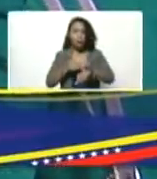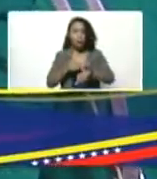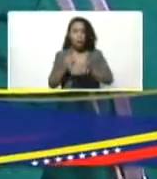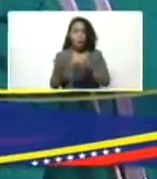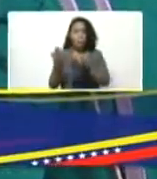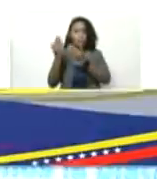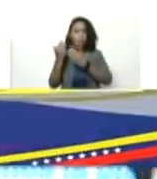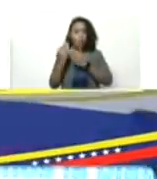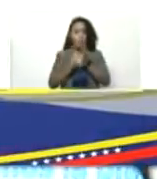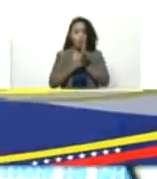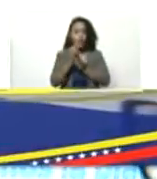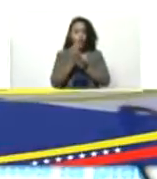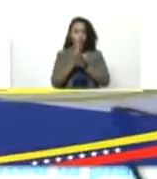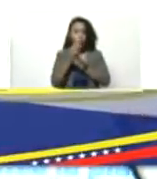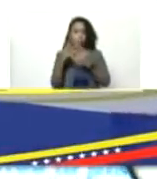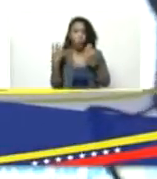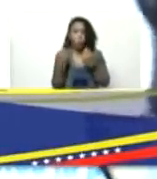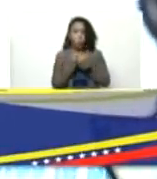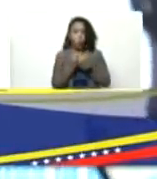con el apoyo de Emprender Juntos